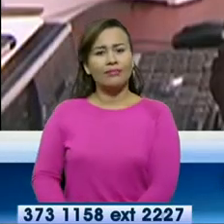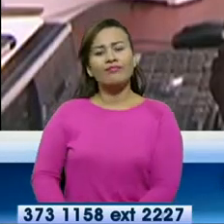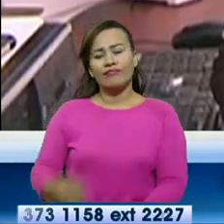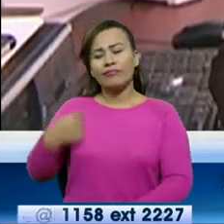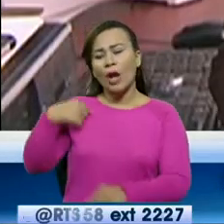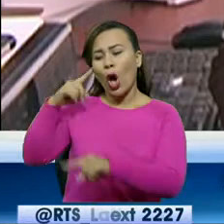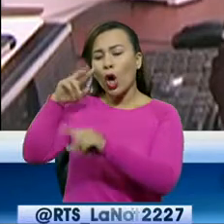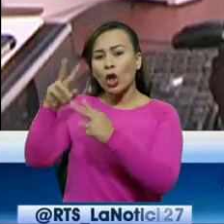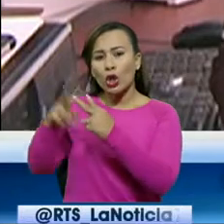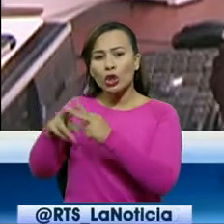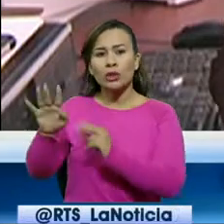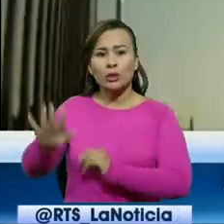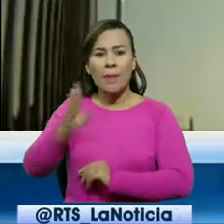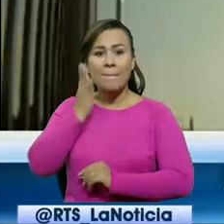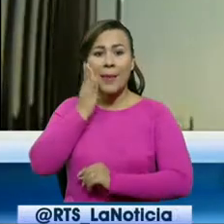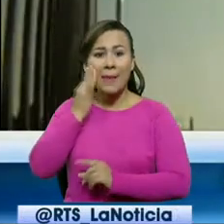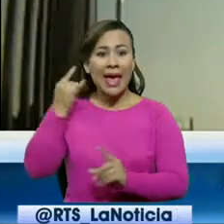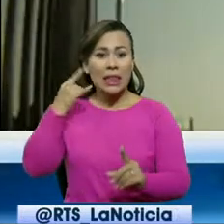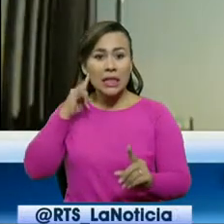con